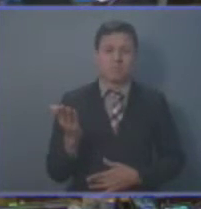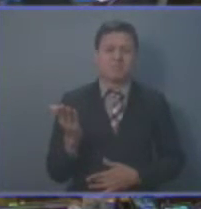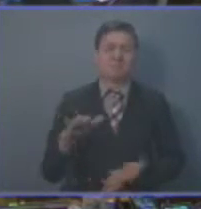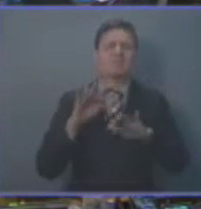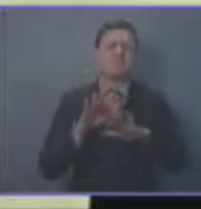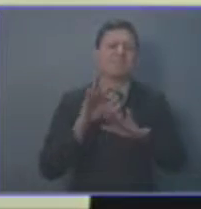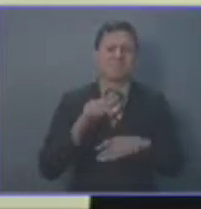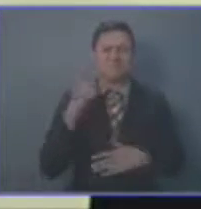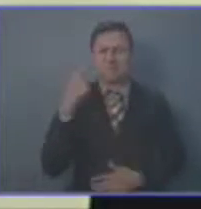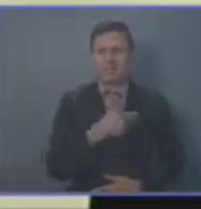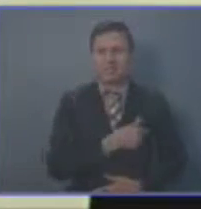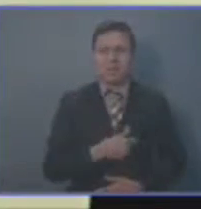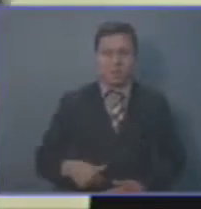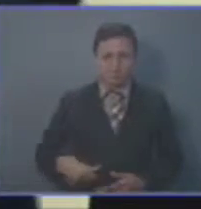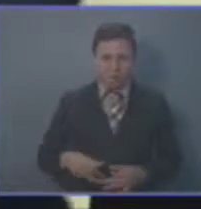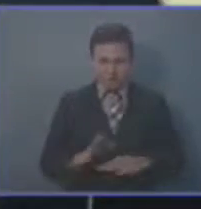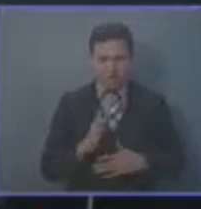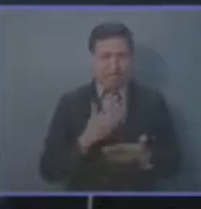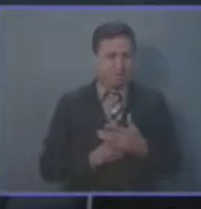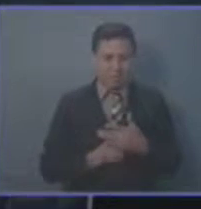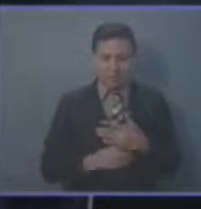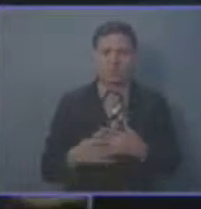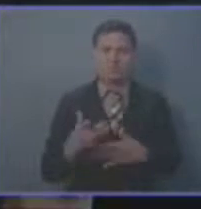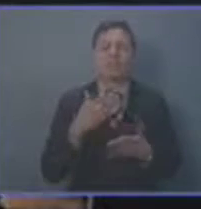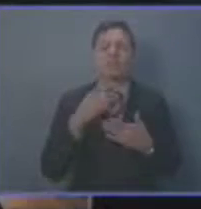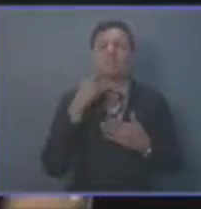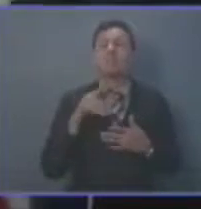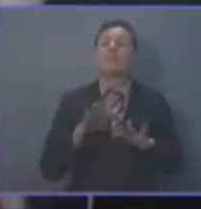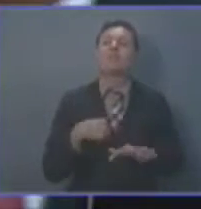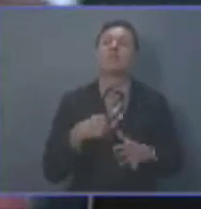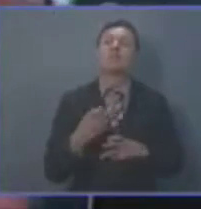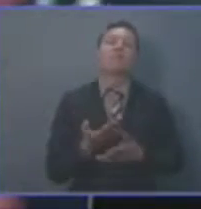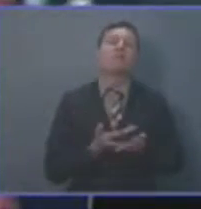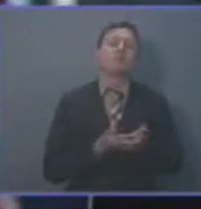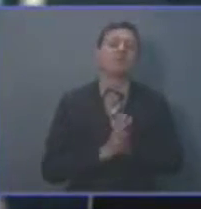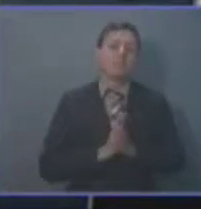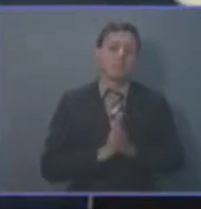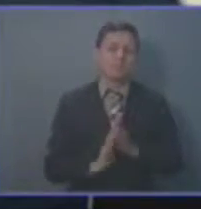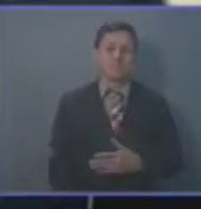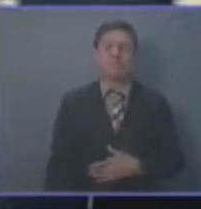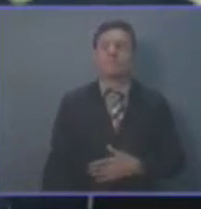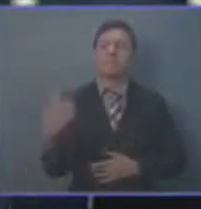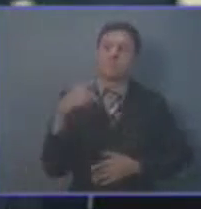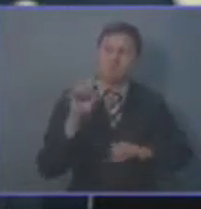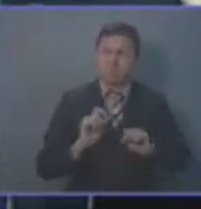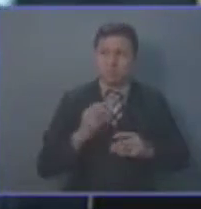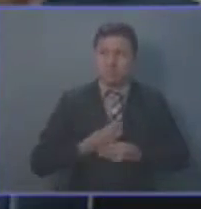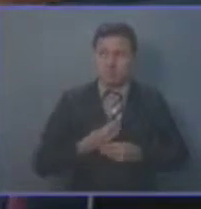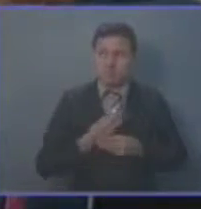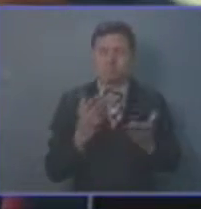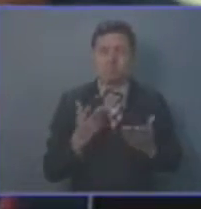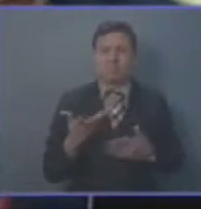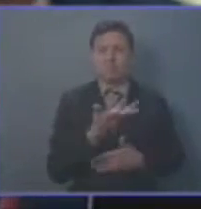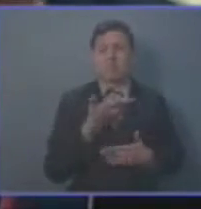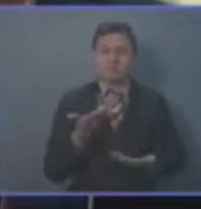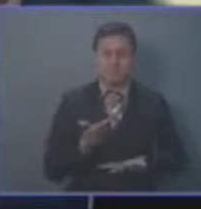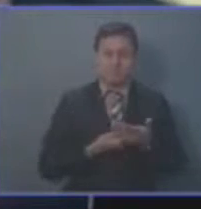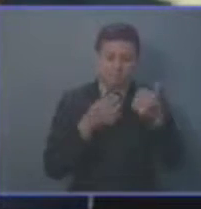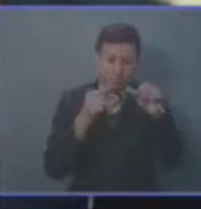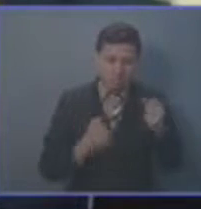Gracias, señor presidente en funciones. He solicitado la palabra para expresar mi total